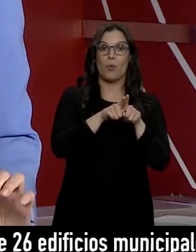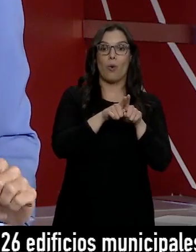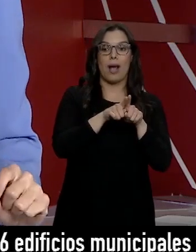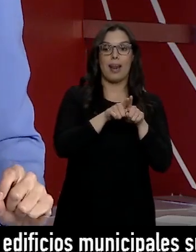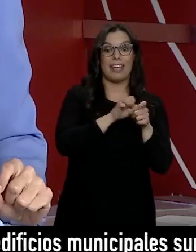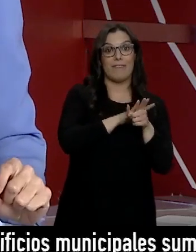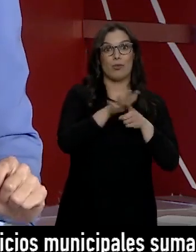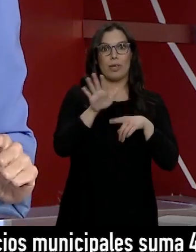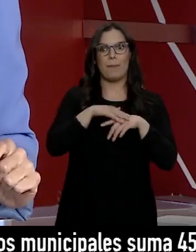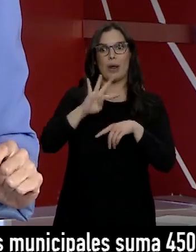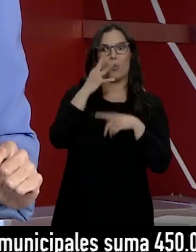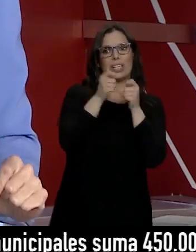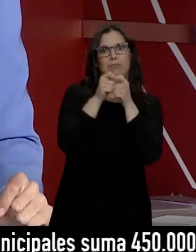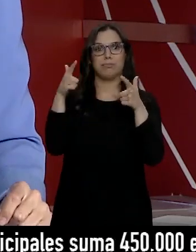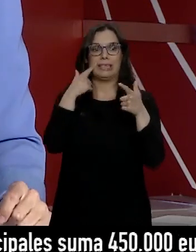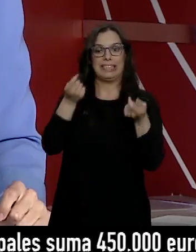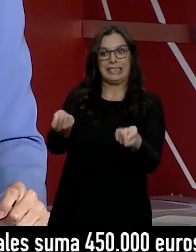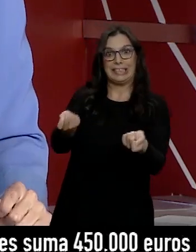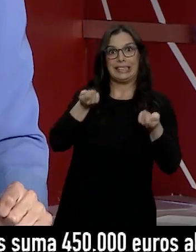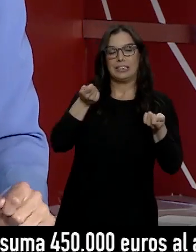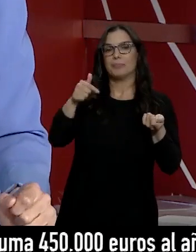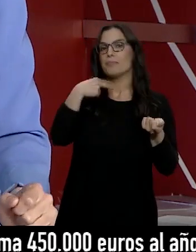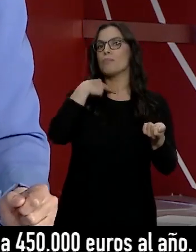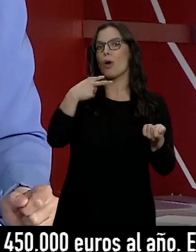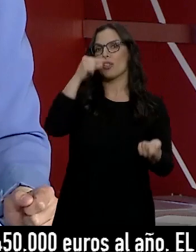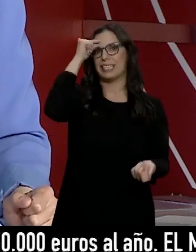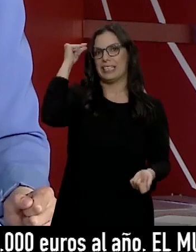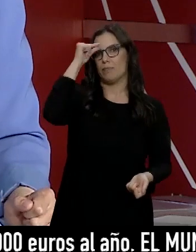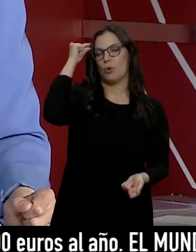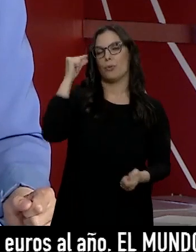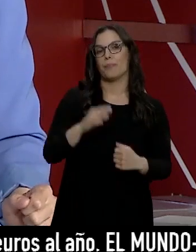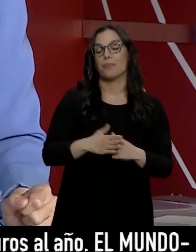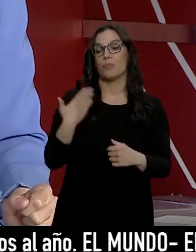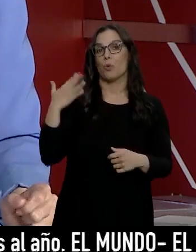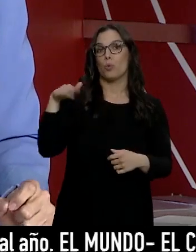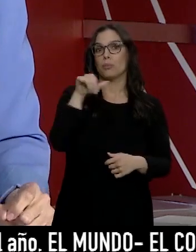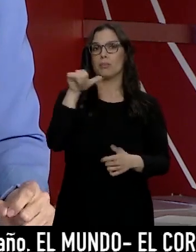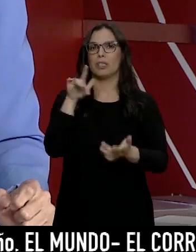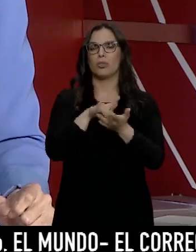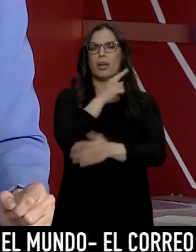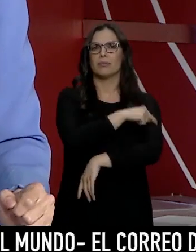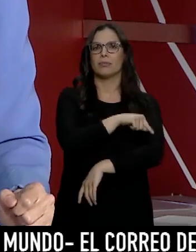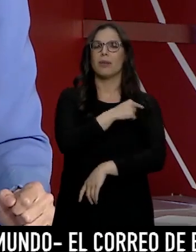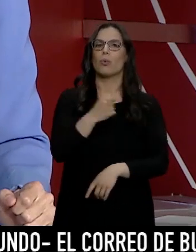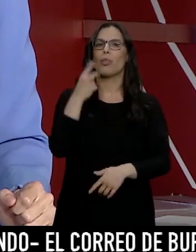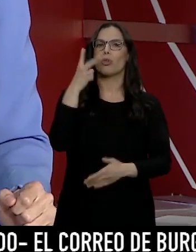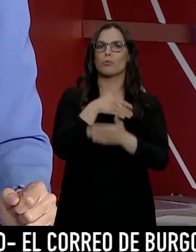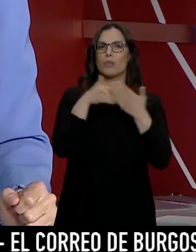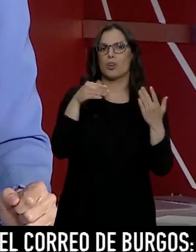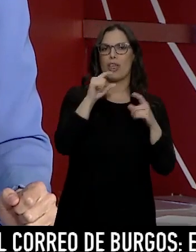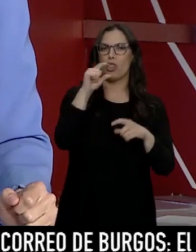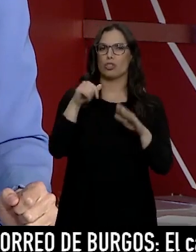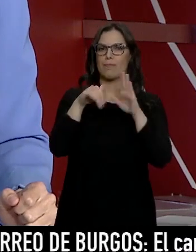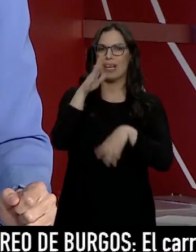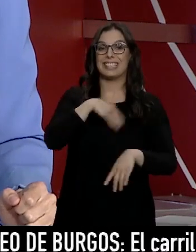cuarta ola en nuestro país. Es lo que asegura Fernando Simón. En la última semana se han inoculado más de 2 millones de dosis en